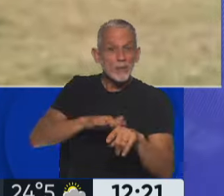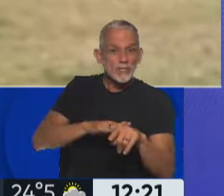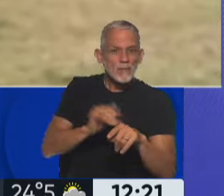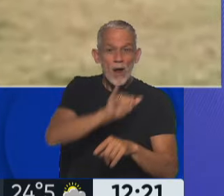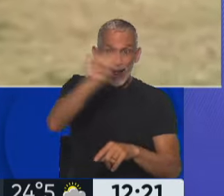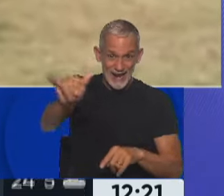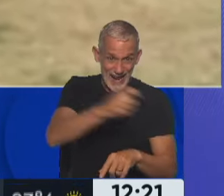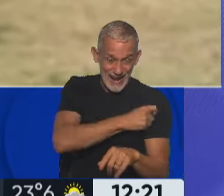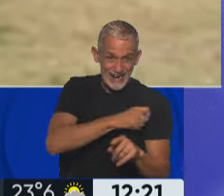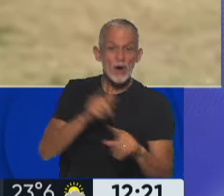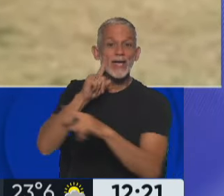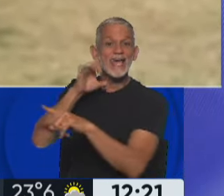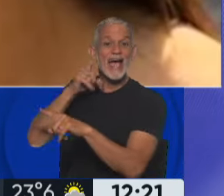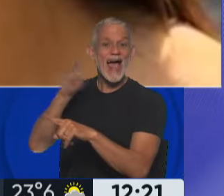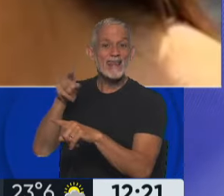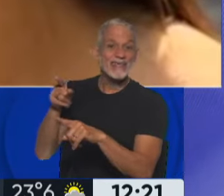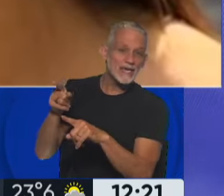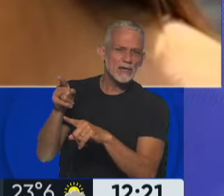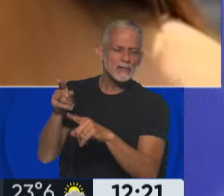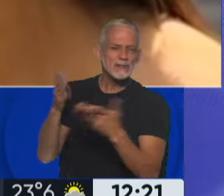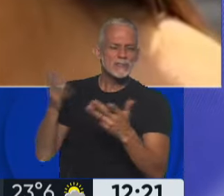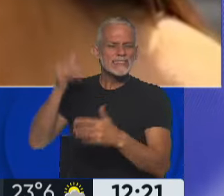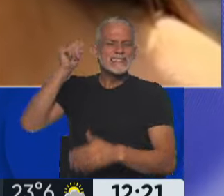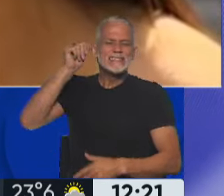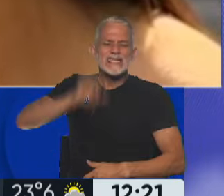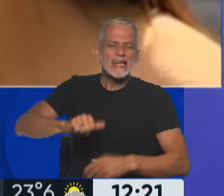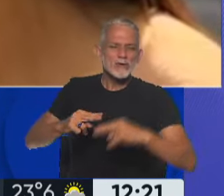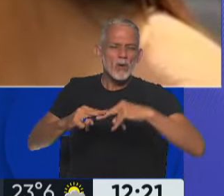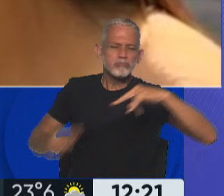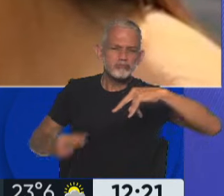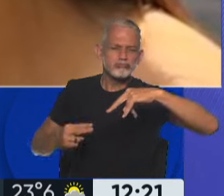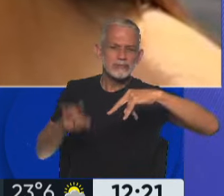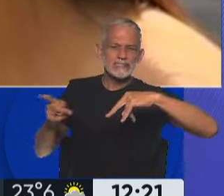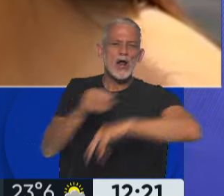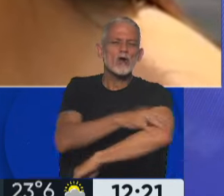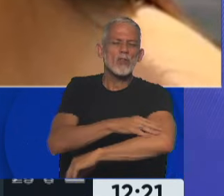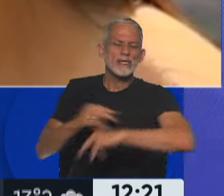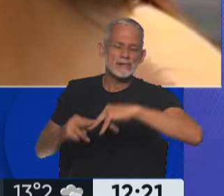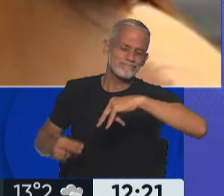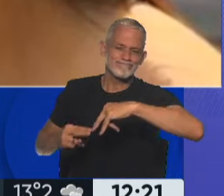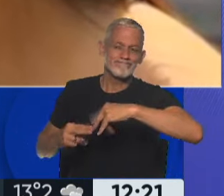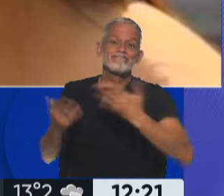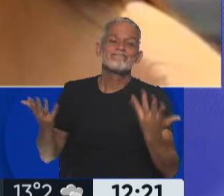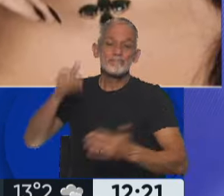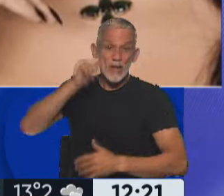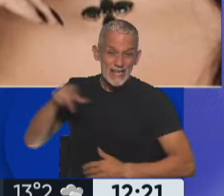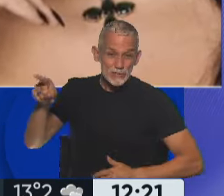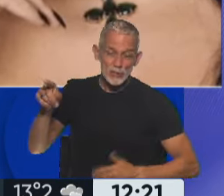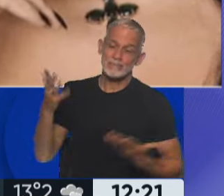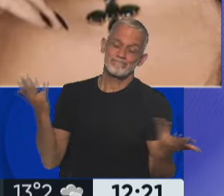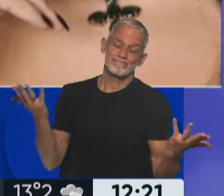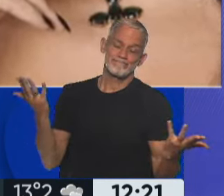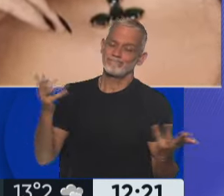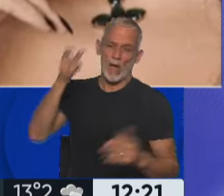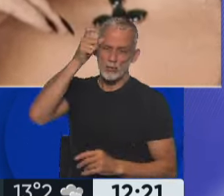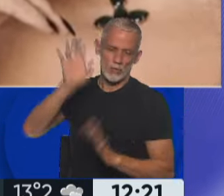para Río de Janeiro maur carde tiene una lección una lesión grave en la rodilla este a partir de ahí se vuelve para la